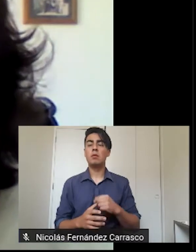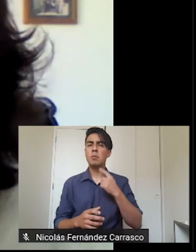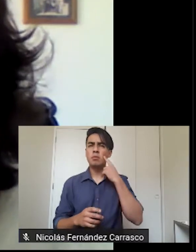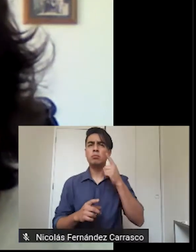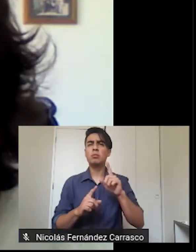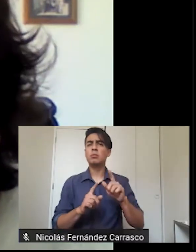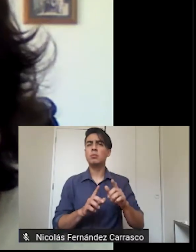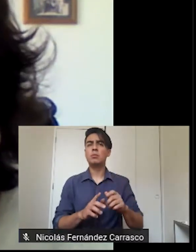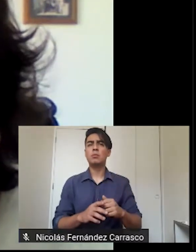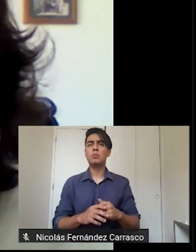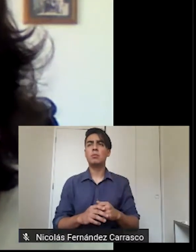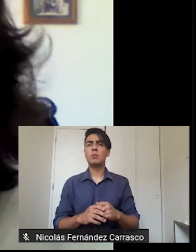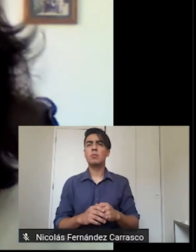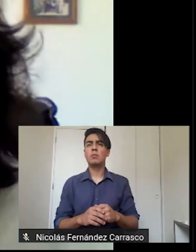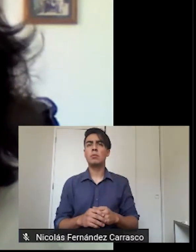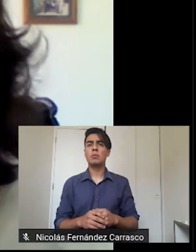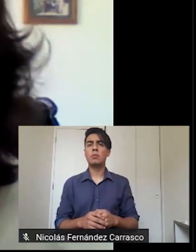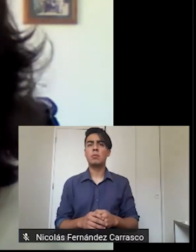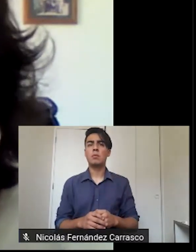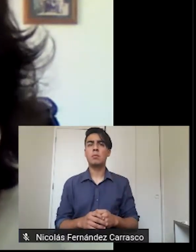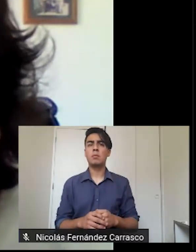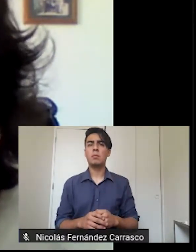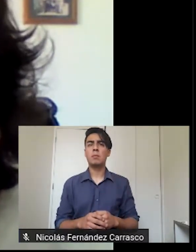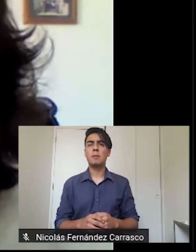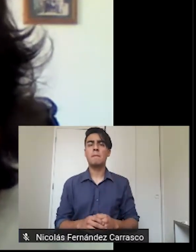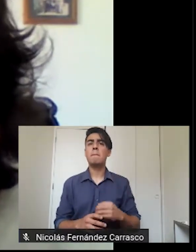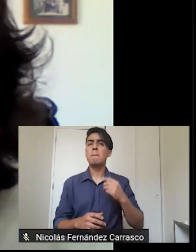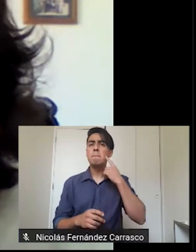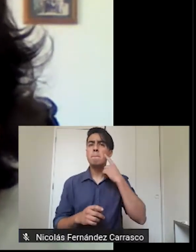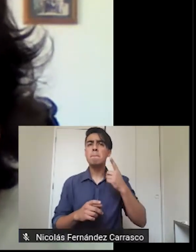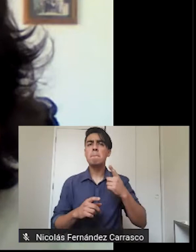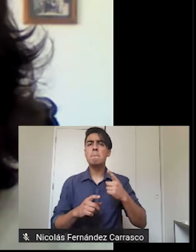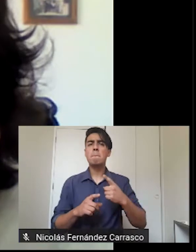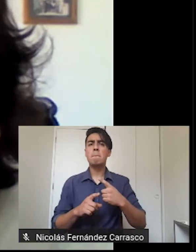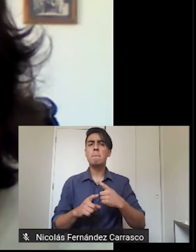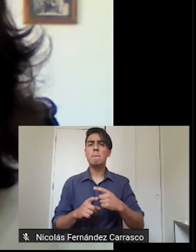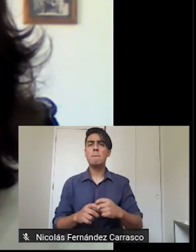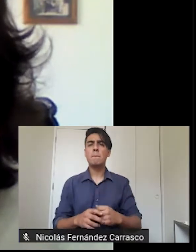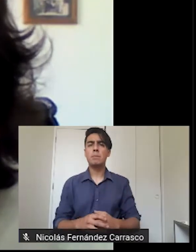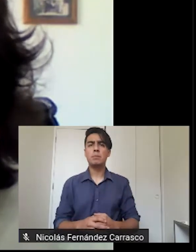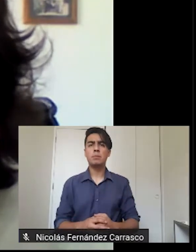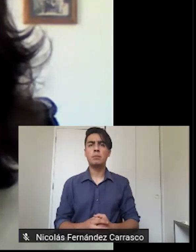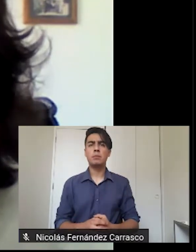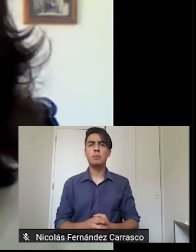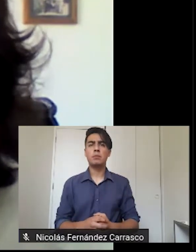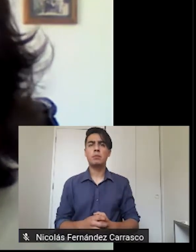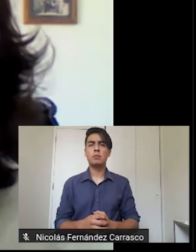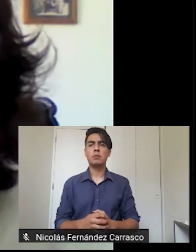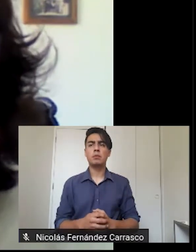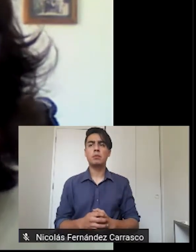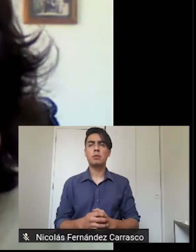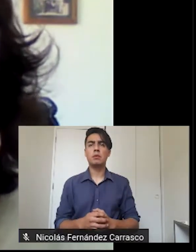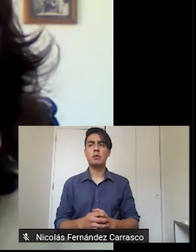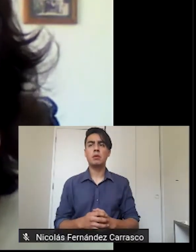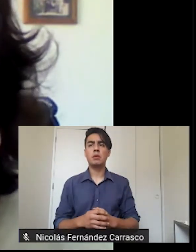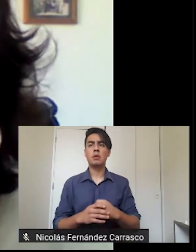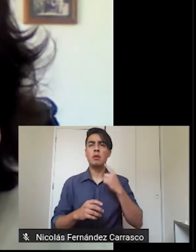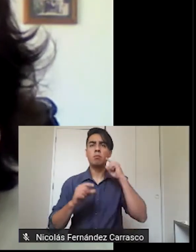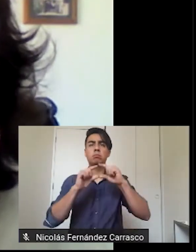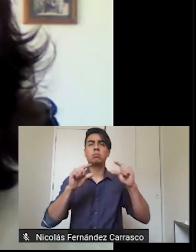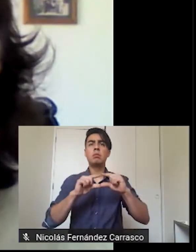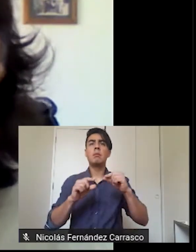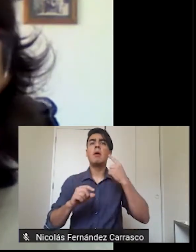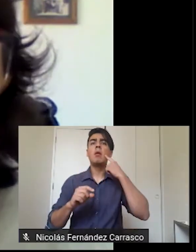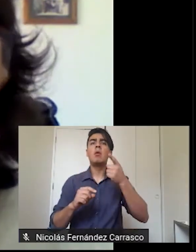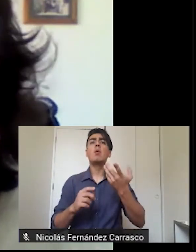un mundo, ¿no es cierto?, que va a aparecer para que ustedes pudiesen unirse y coloquen el idioma en